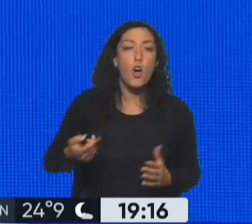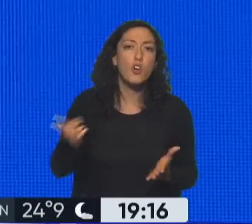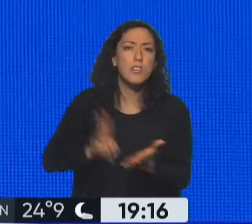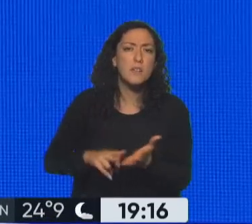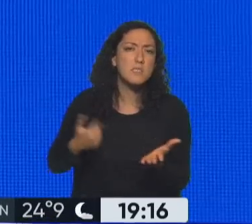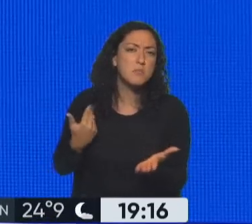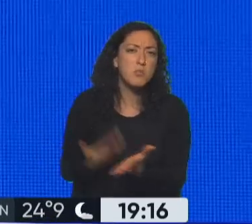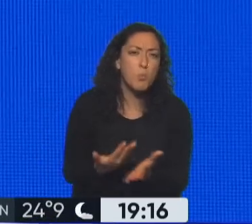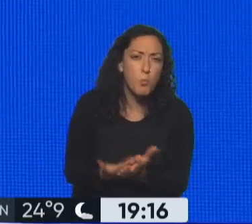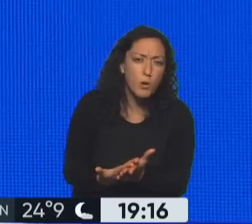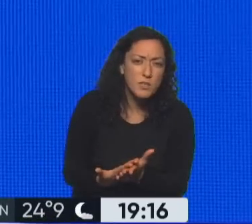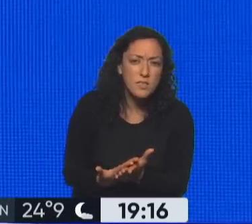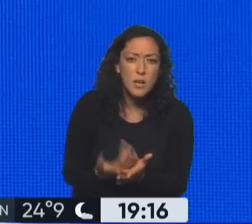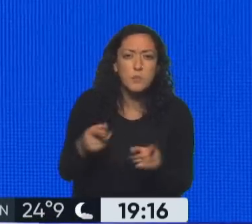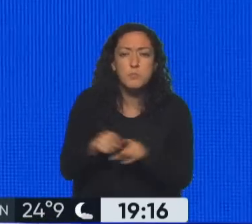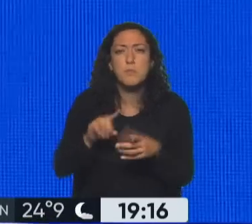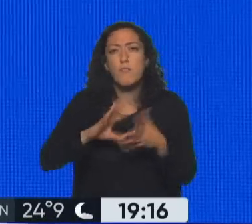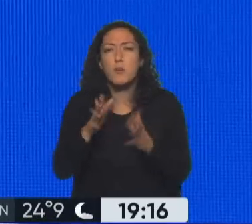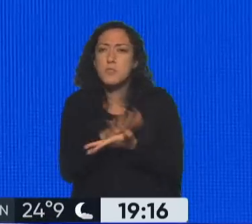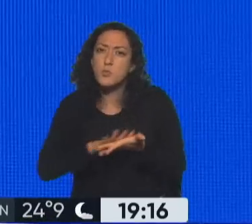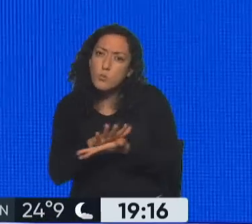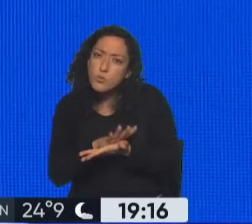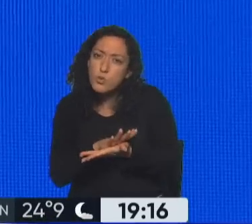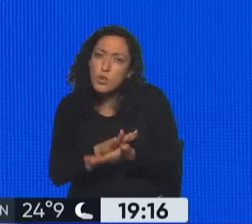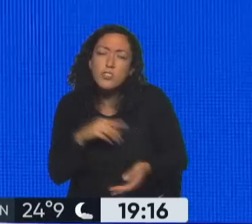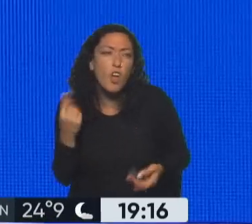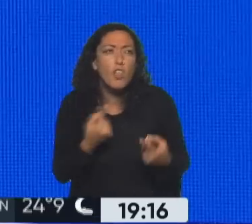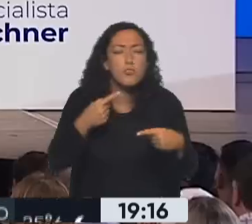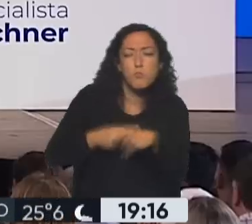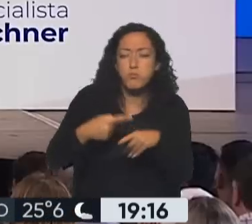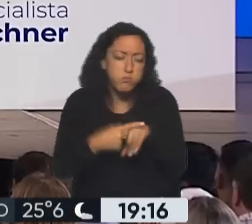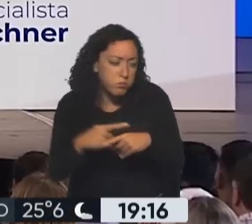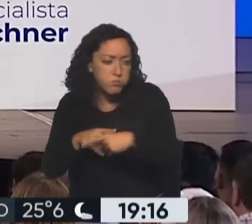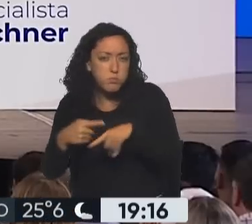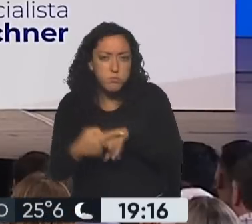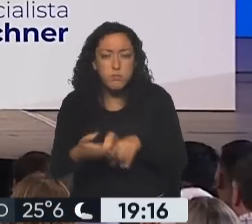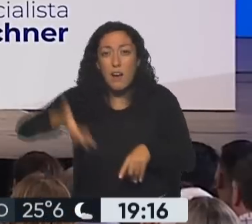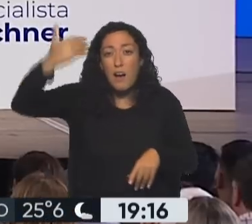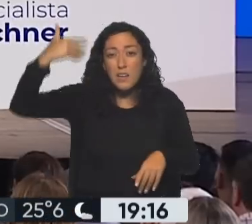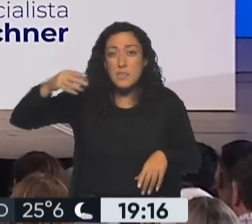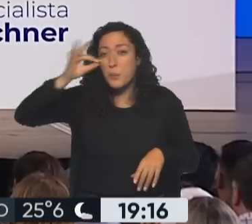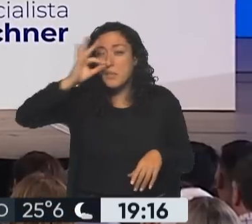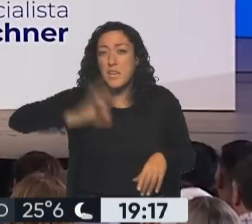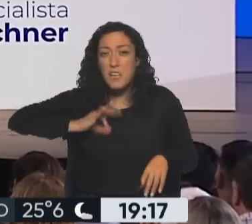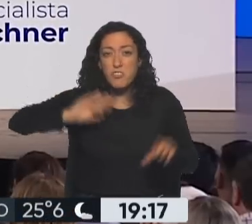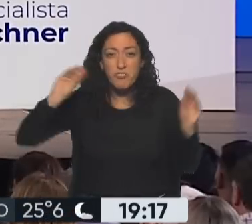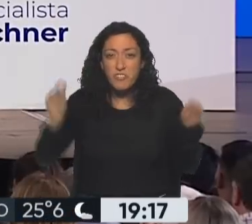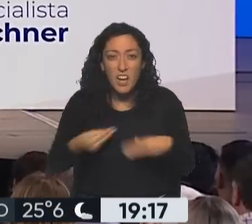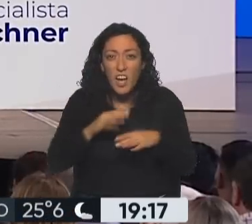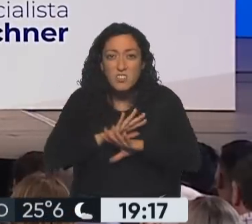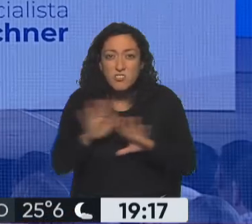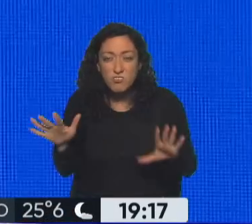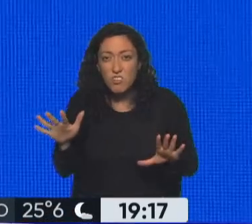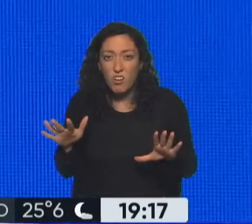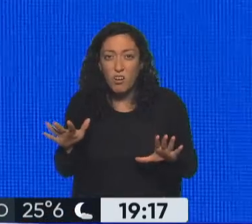proponer exactamente lo mismo y estamos todos discutiendo lo que fracasó hace más de 20 años. Y